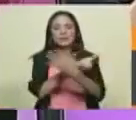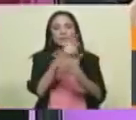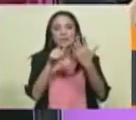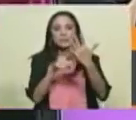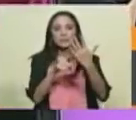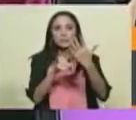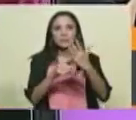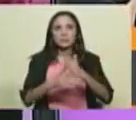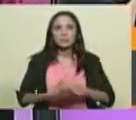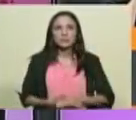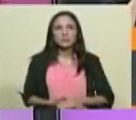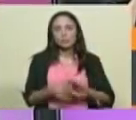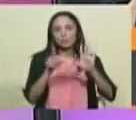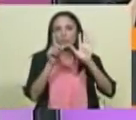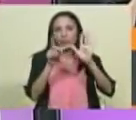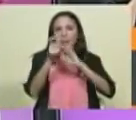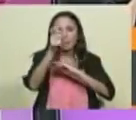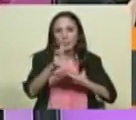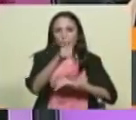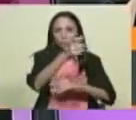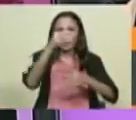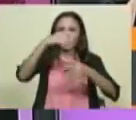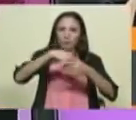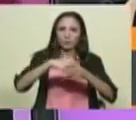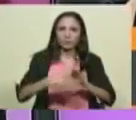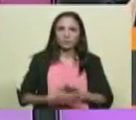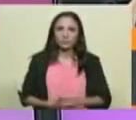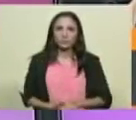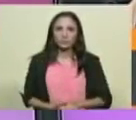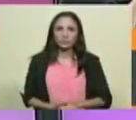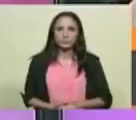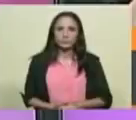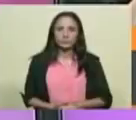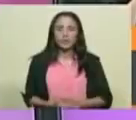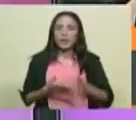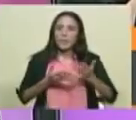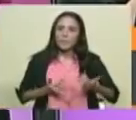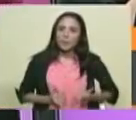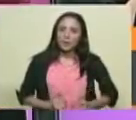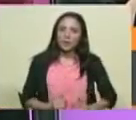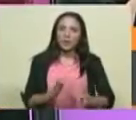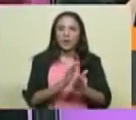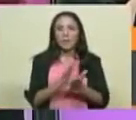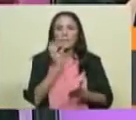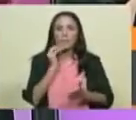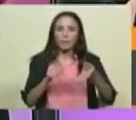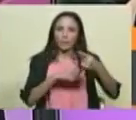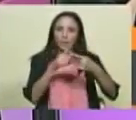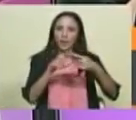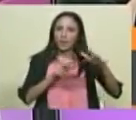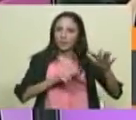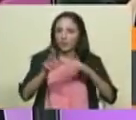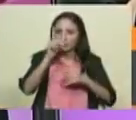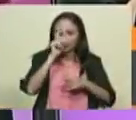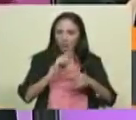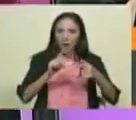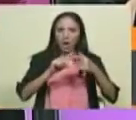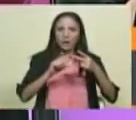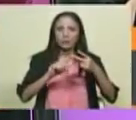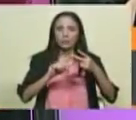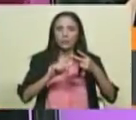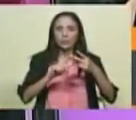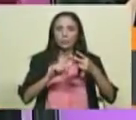3 más 1 más 1 más 1, 6. Correcto. ¿Tus hijos qué edad tienen? Mi hija Margaret tiene 13 años, Miguel Alejandro tiene